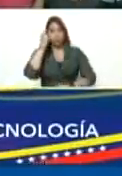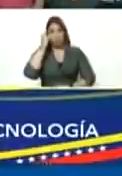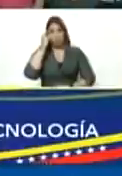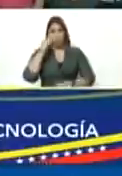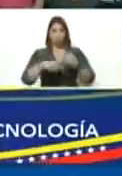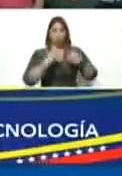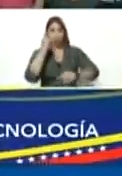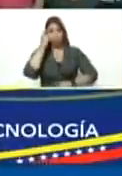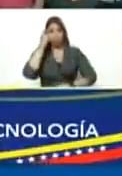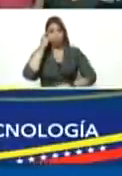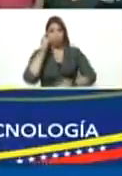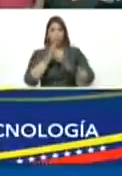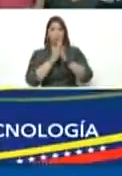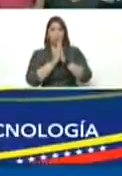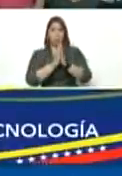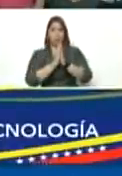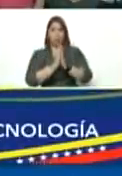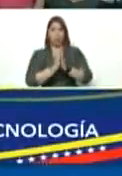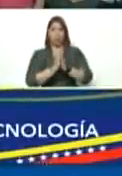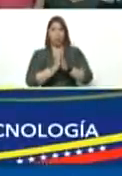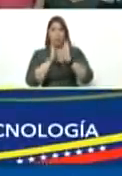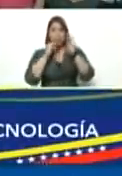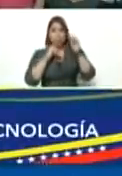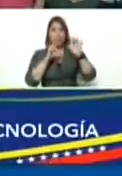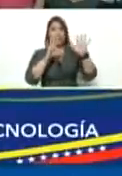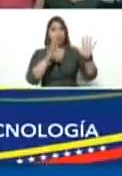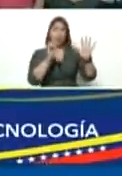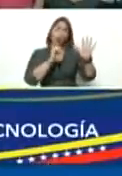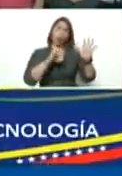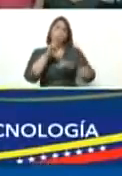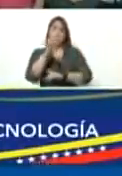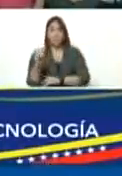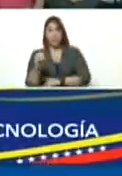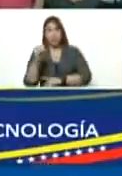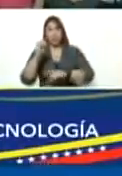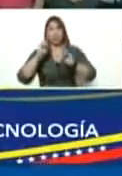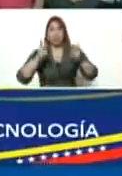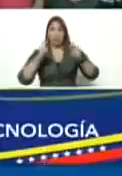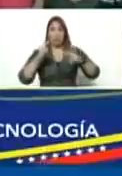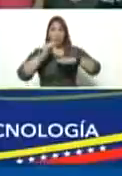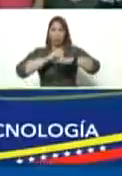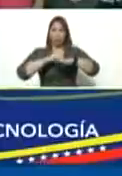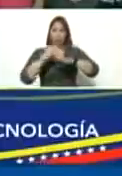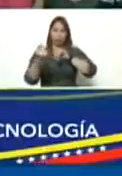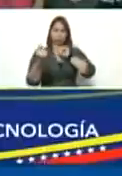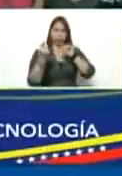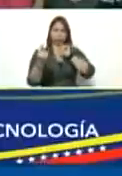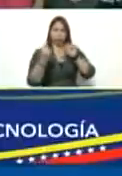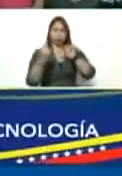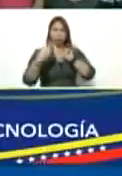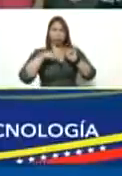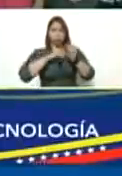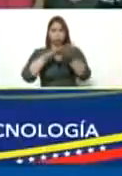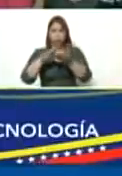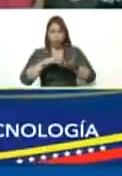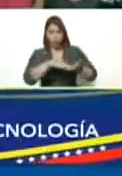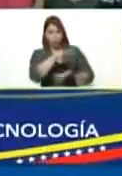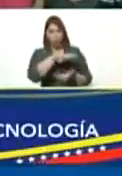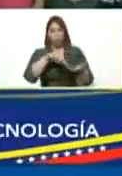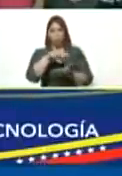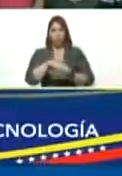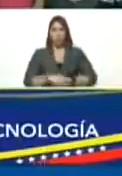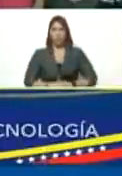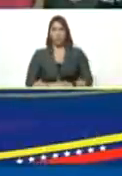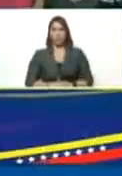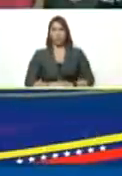Todos los días atiende 10 o 20 temas, me consulta y vamos aquí conversaditos resolviendo temas, resolviendo problemas. José